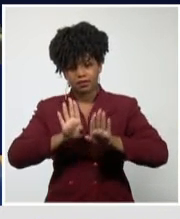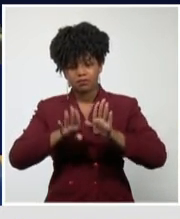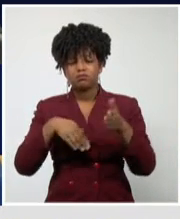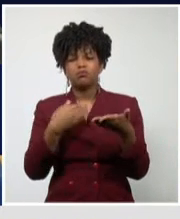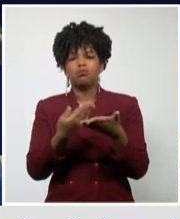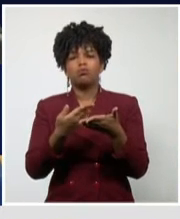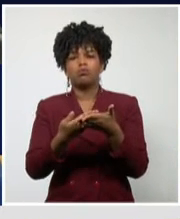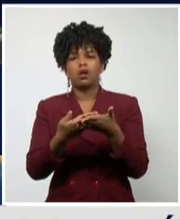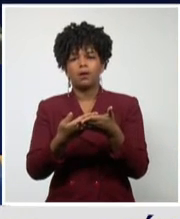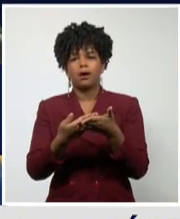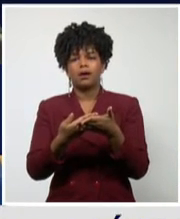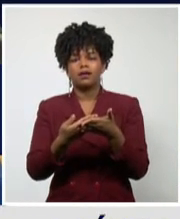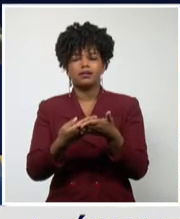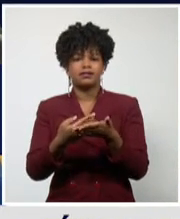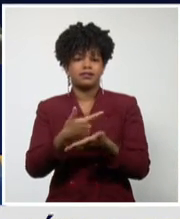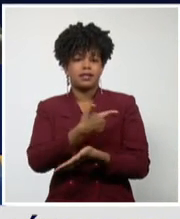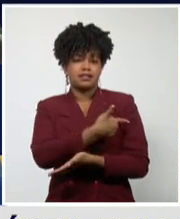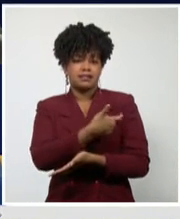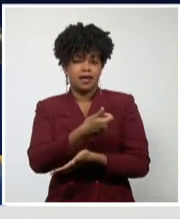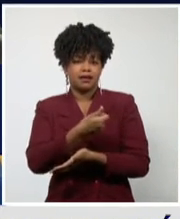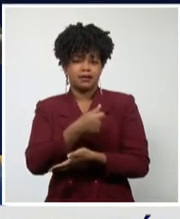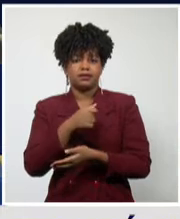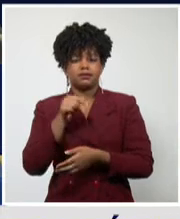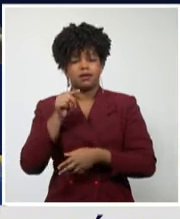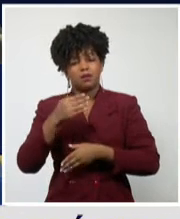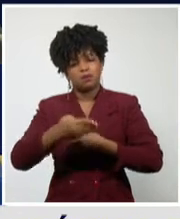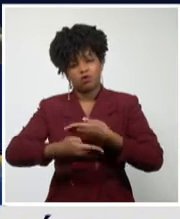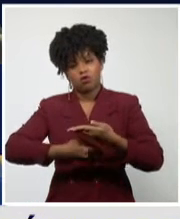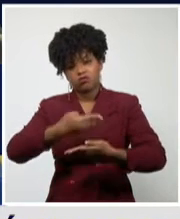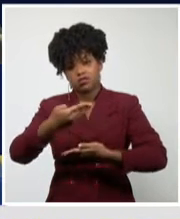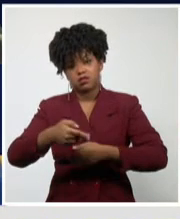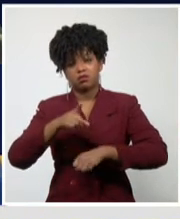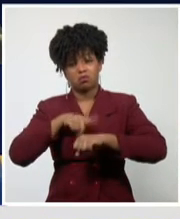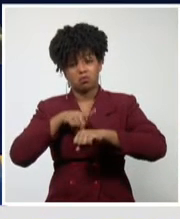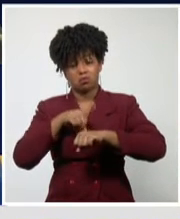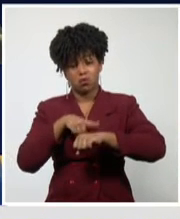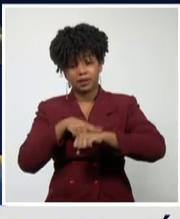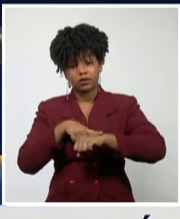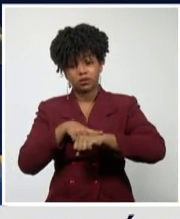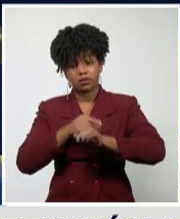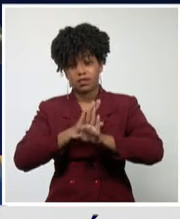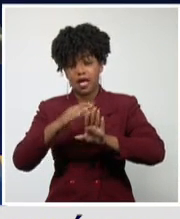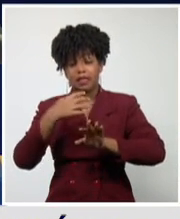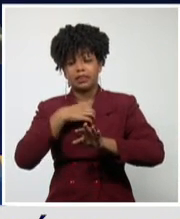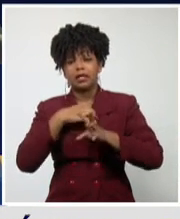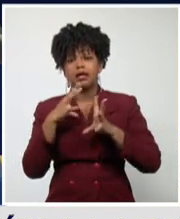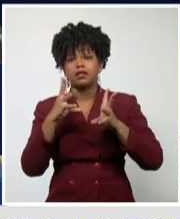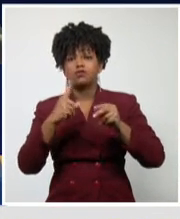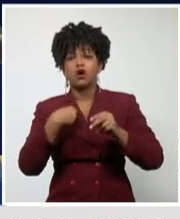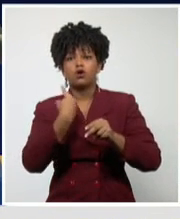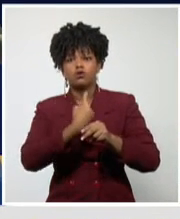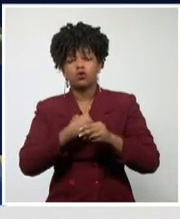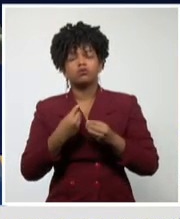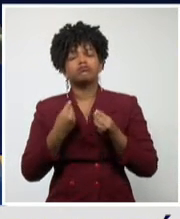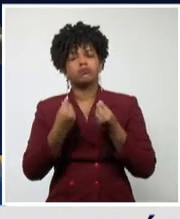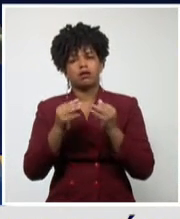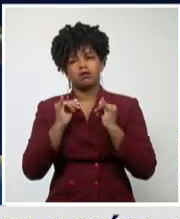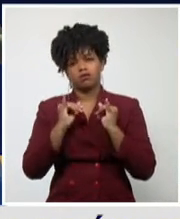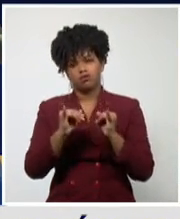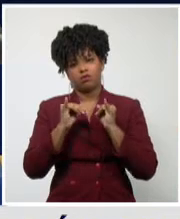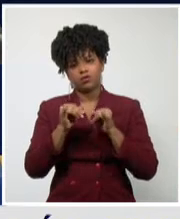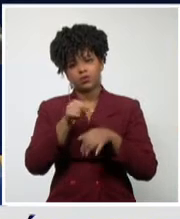de sangre. Eso se está procesando, en su momento, cuando tengamos los resultados, pues se irá informando, y